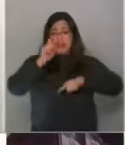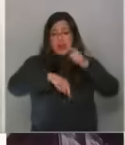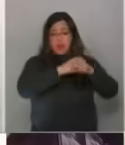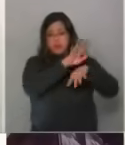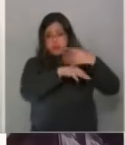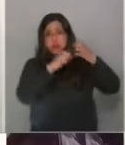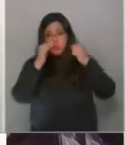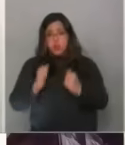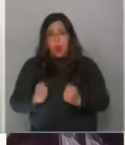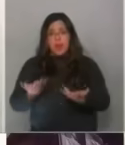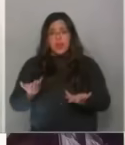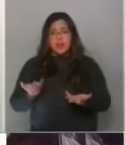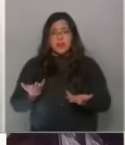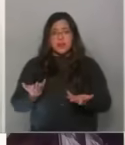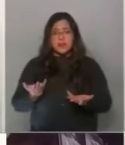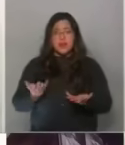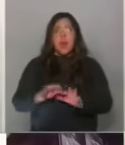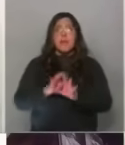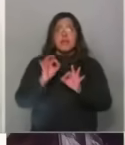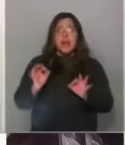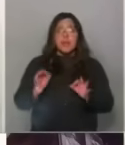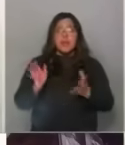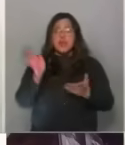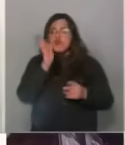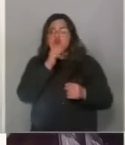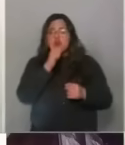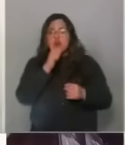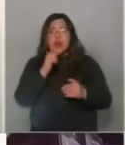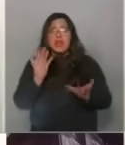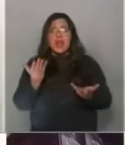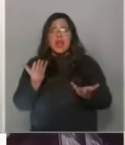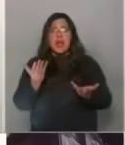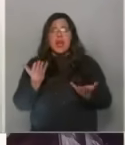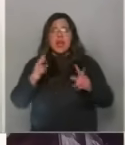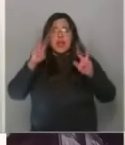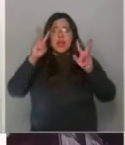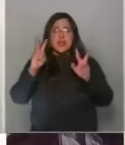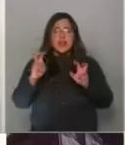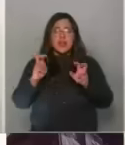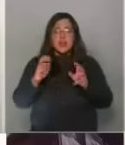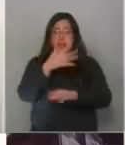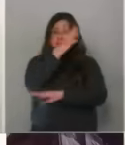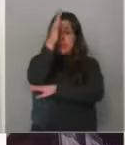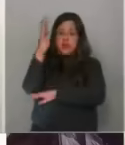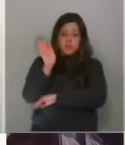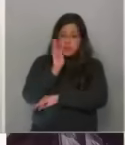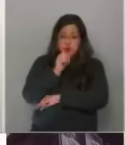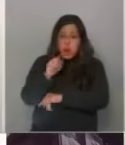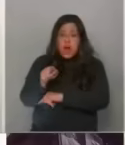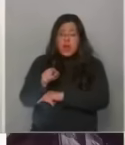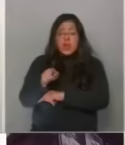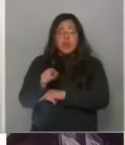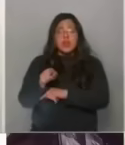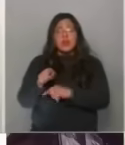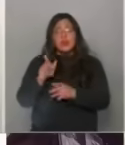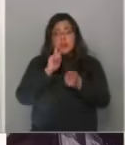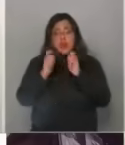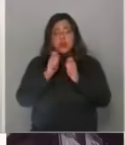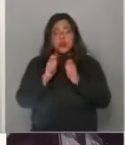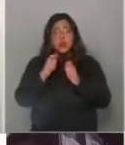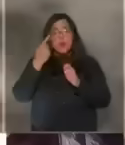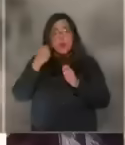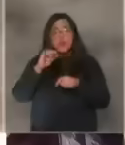todo cuando están erosionados cuando no tienen esta protección de la cobertura vegetal que si la tienen en las zonas que no han sido